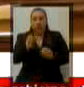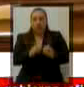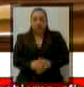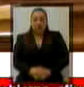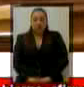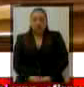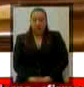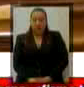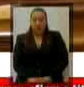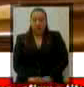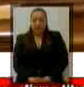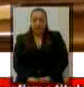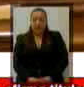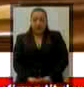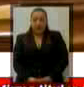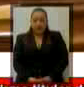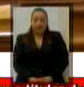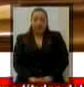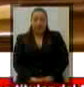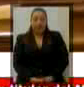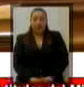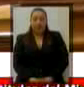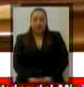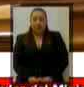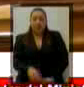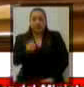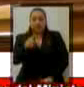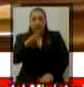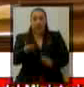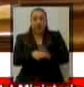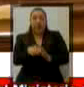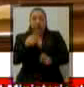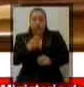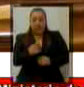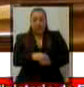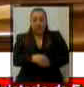corregir. Entonces, aquí abajo dice